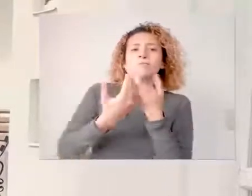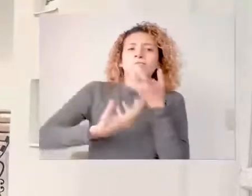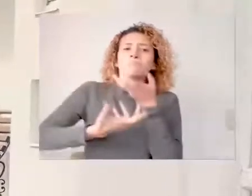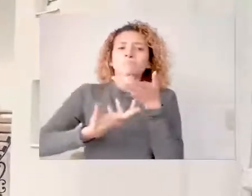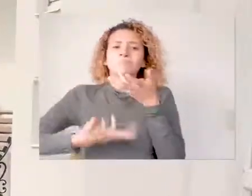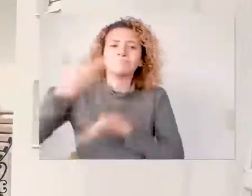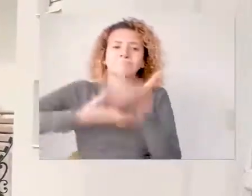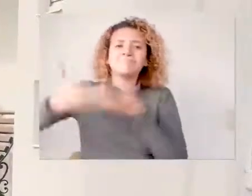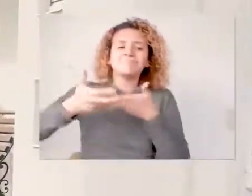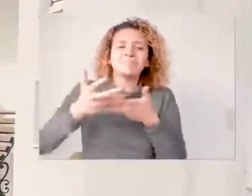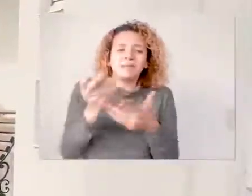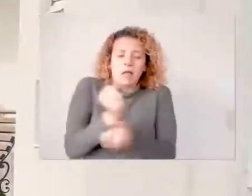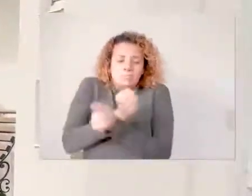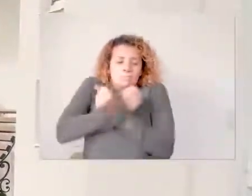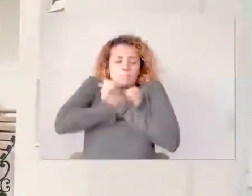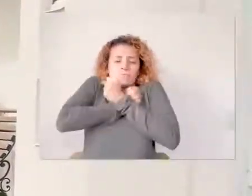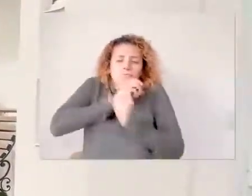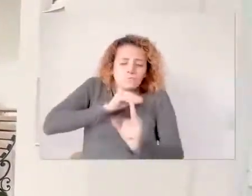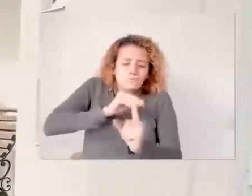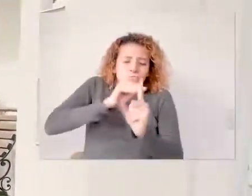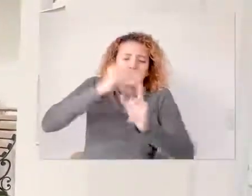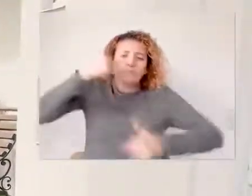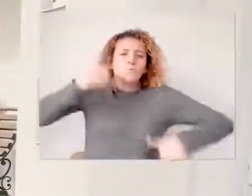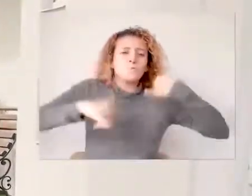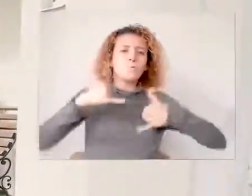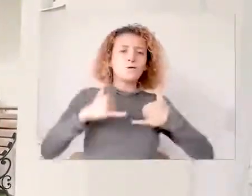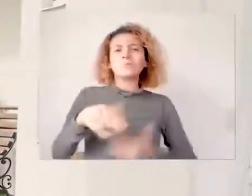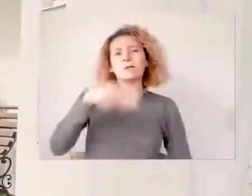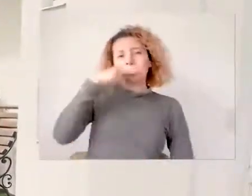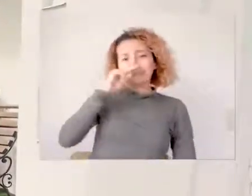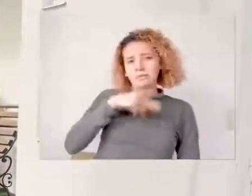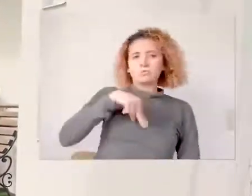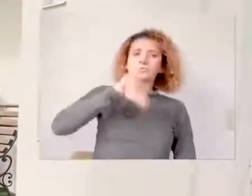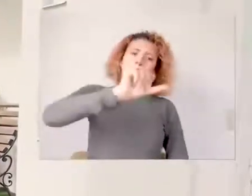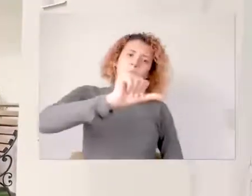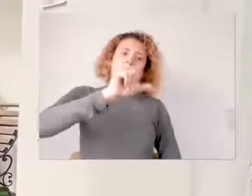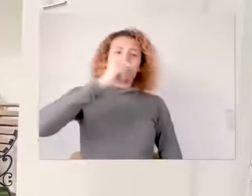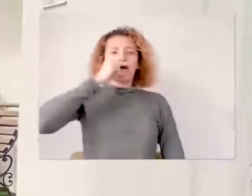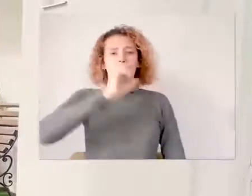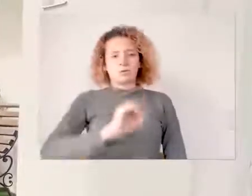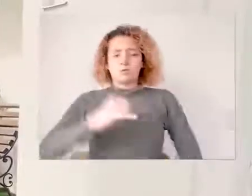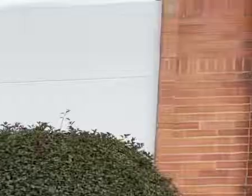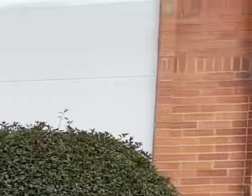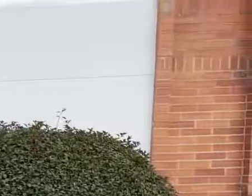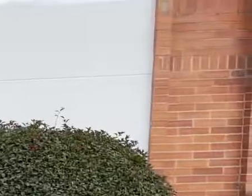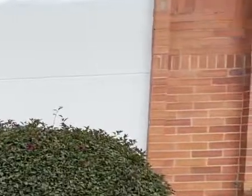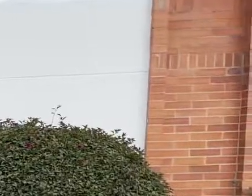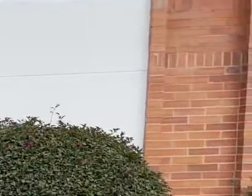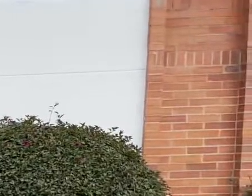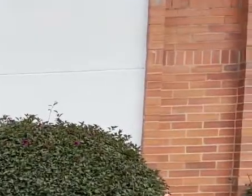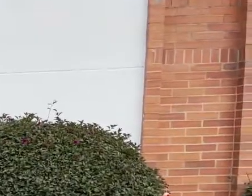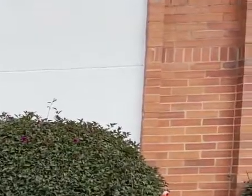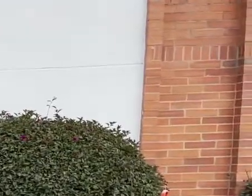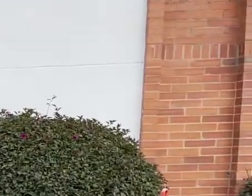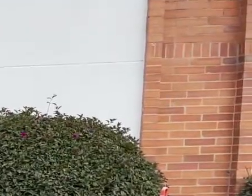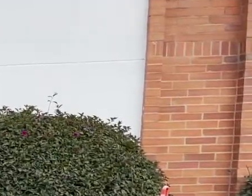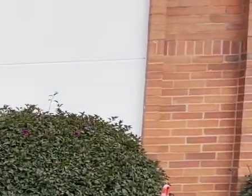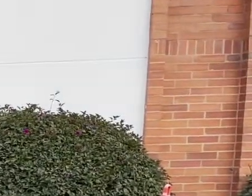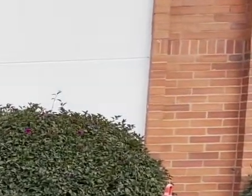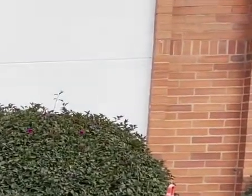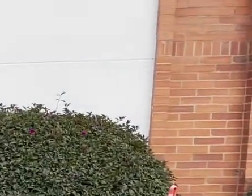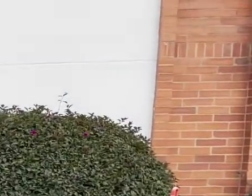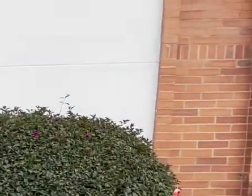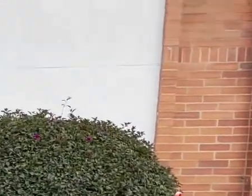de esa crianza amorosa más juego con nuestros niños, niñas y adolescentes para que retomemos esos juegos tradicionales, los juegos